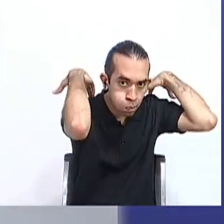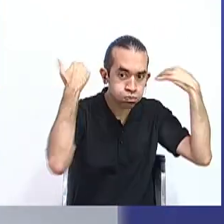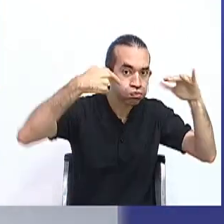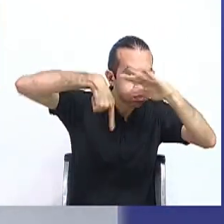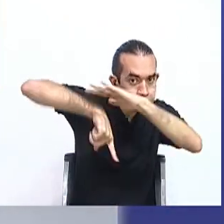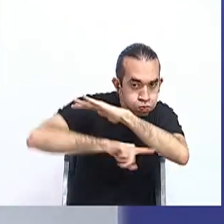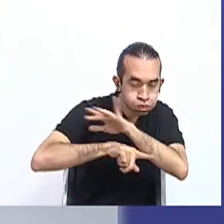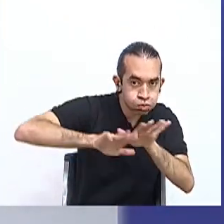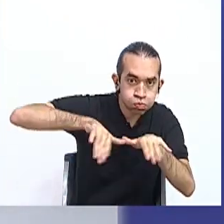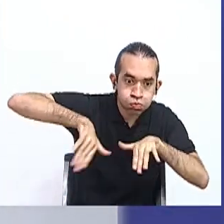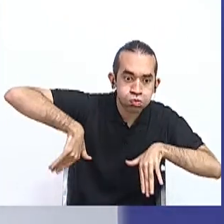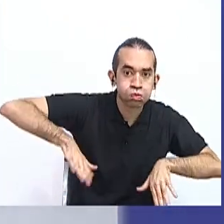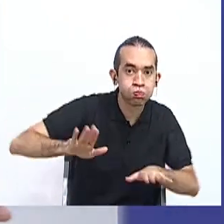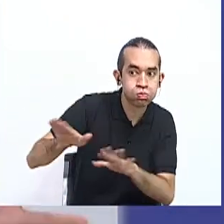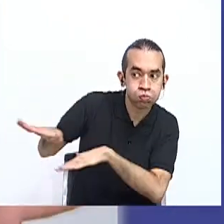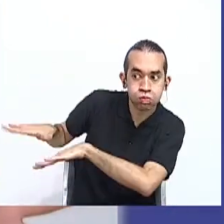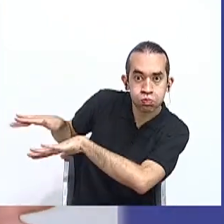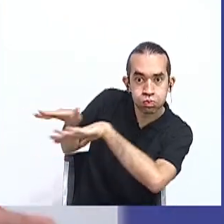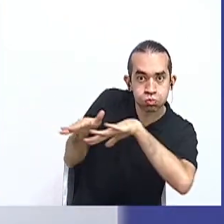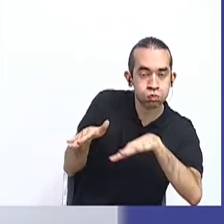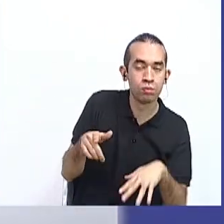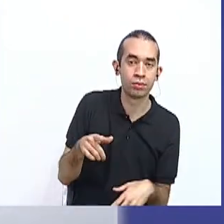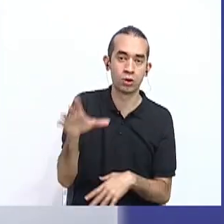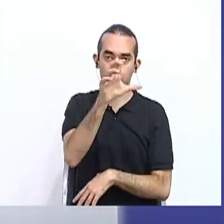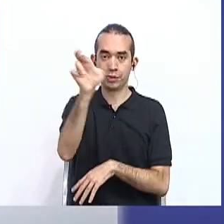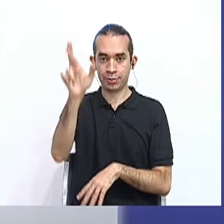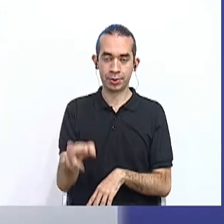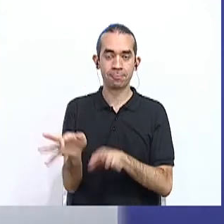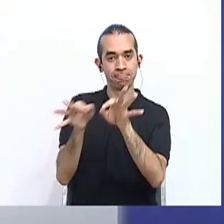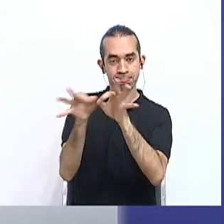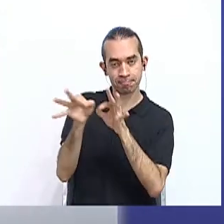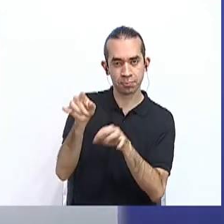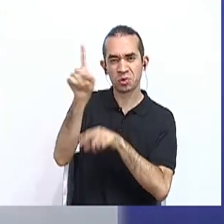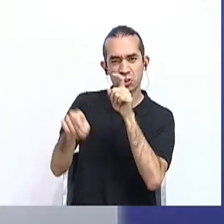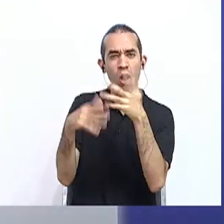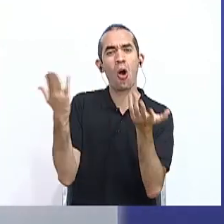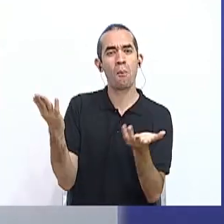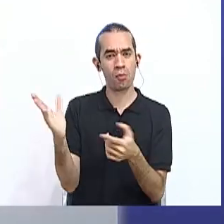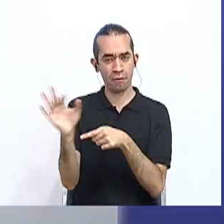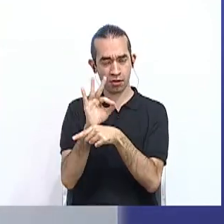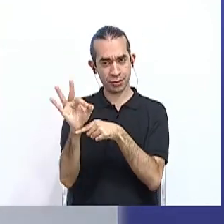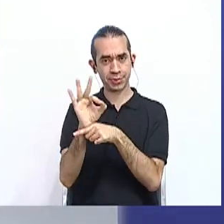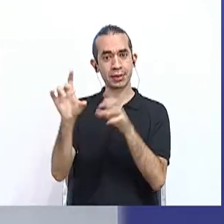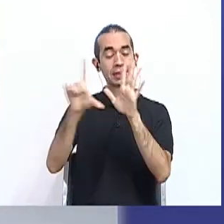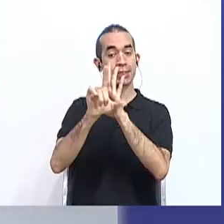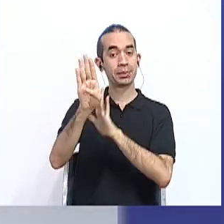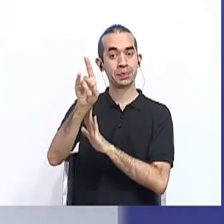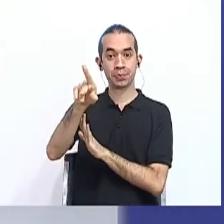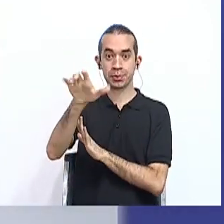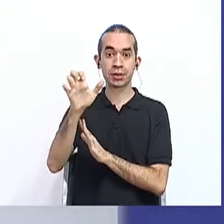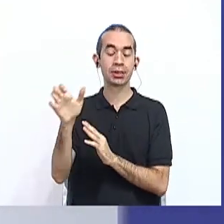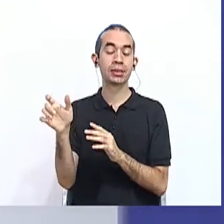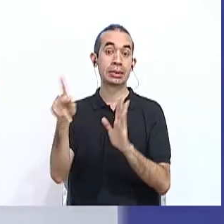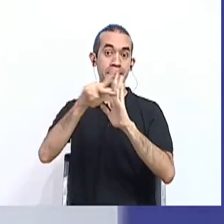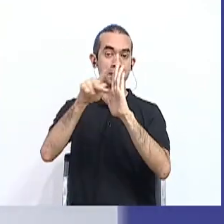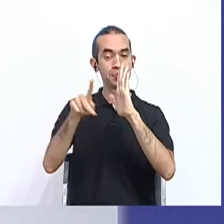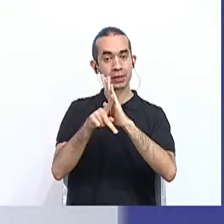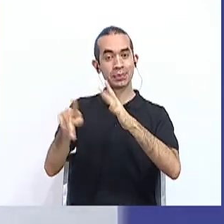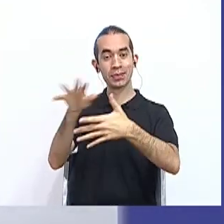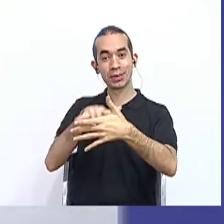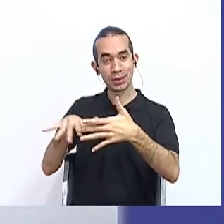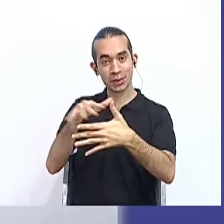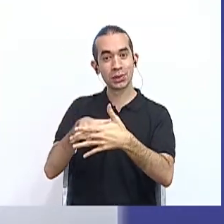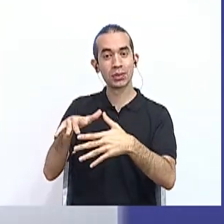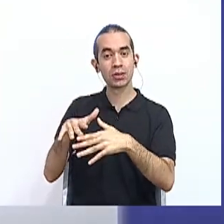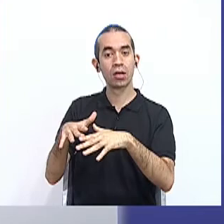que funciona, por ejemplo, toda la ley de Boyle y los principios que hemos estado estudiando de la hidrostática. Y él nos